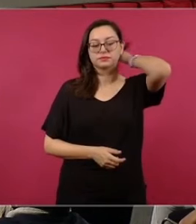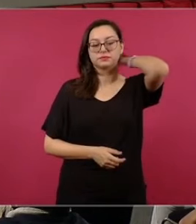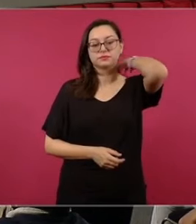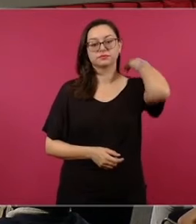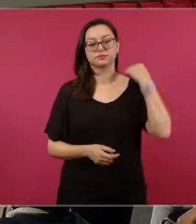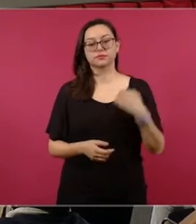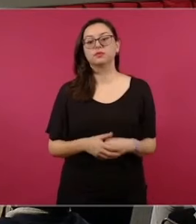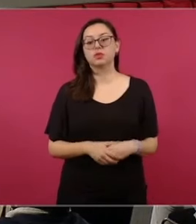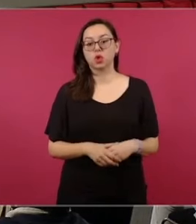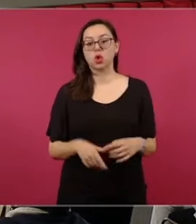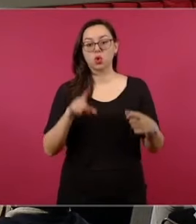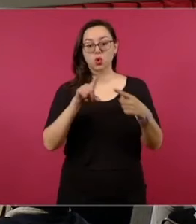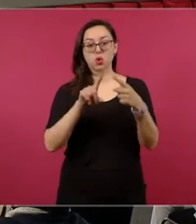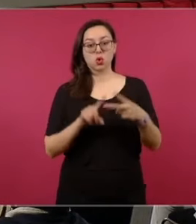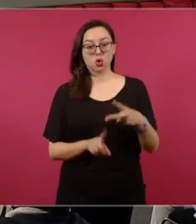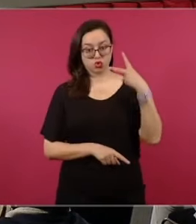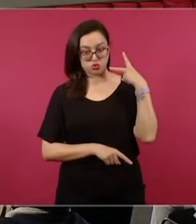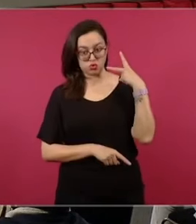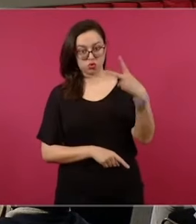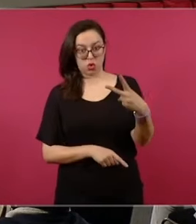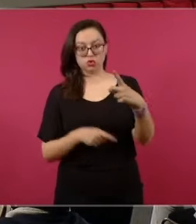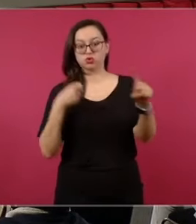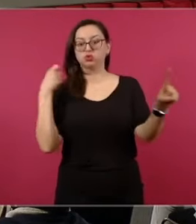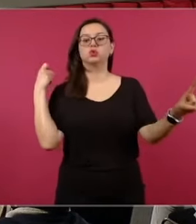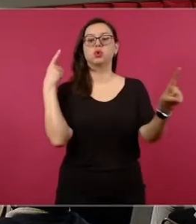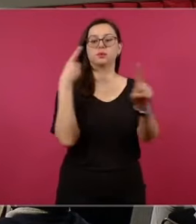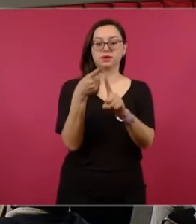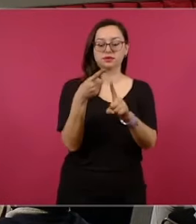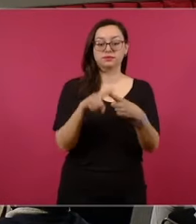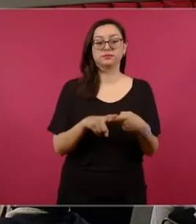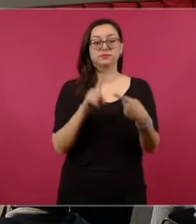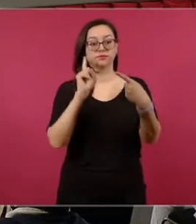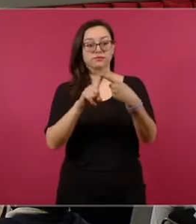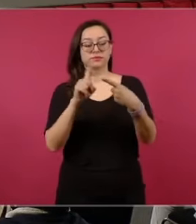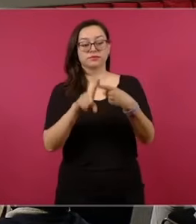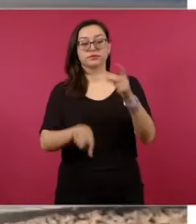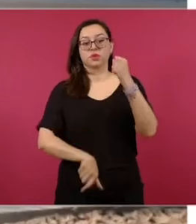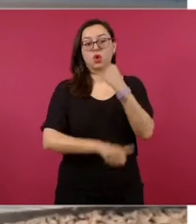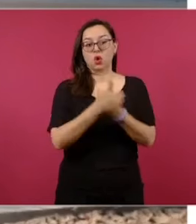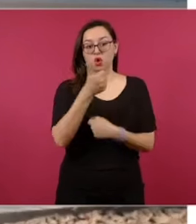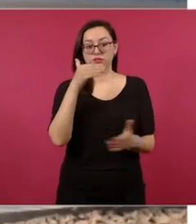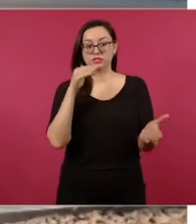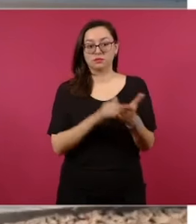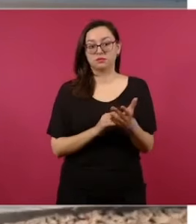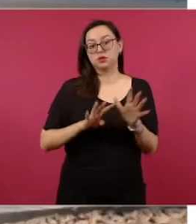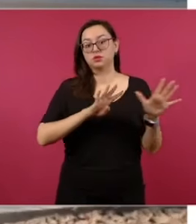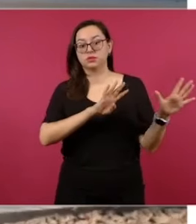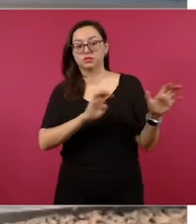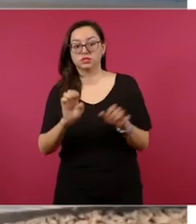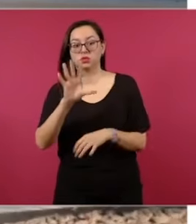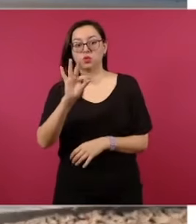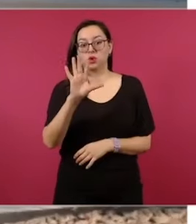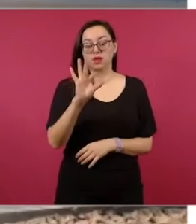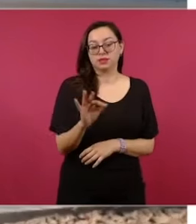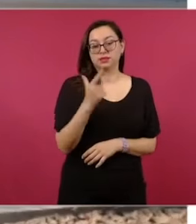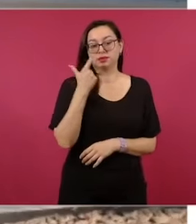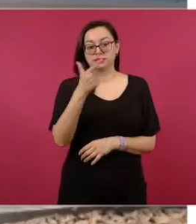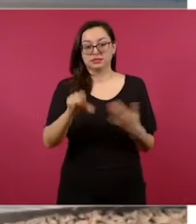centrales. Primero, mejorar las condiciones de estos 11,947 centros de salud de primer